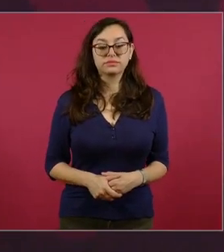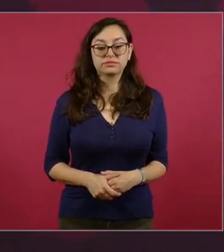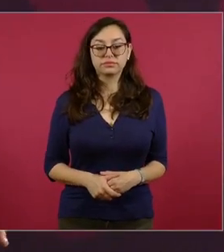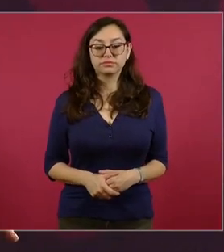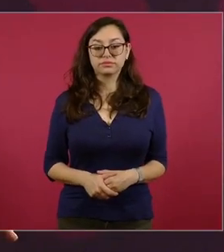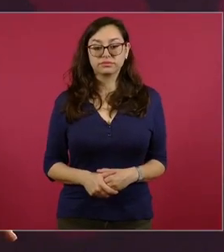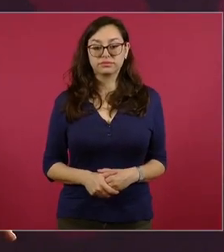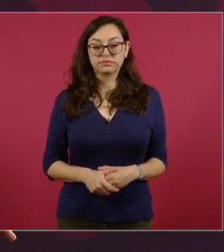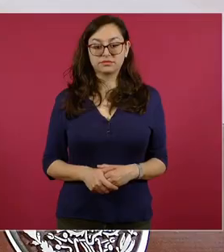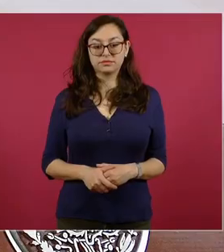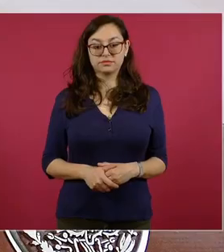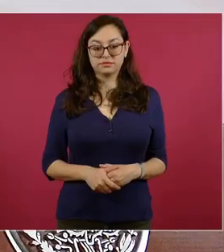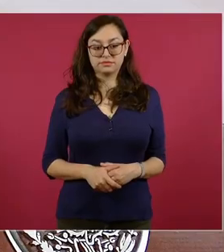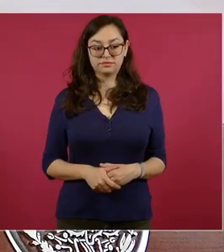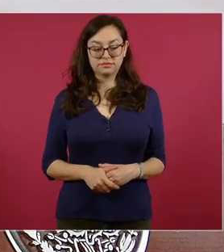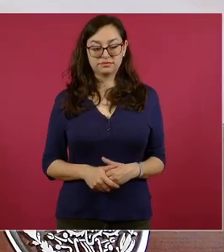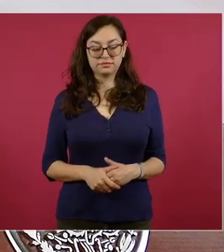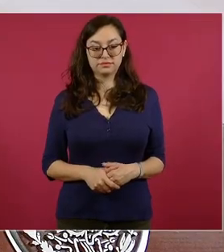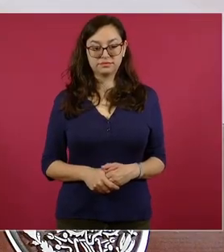También